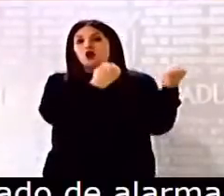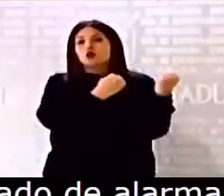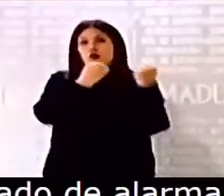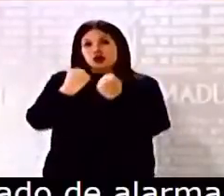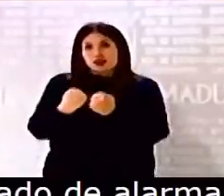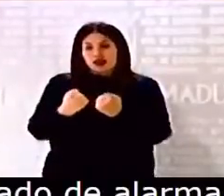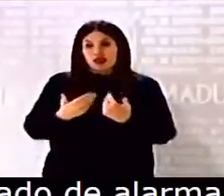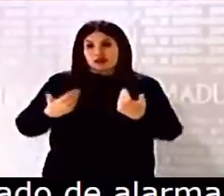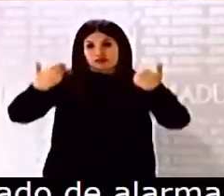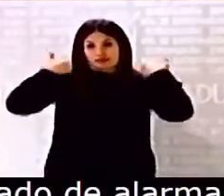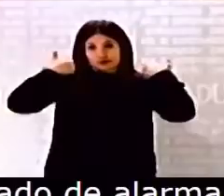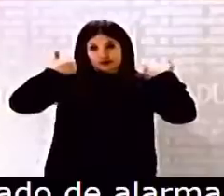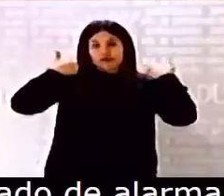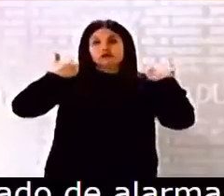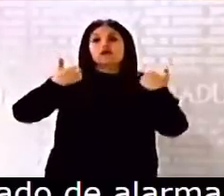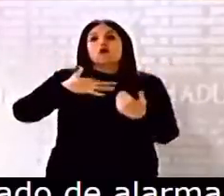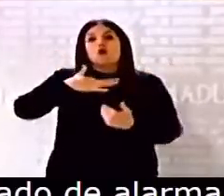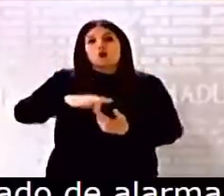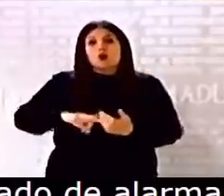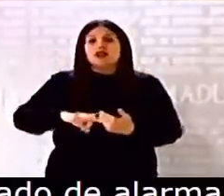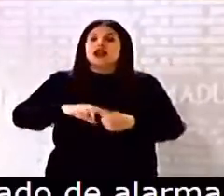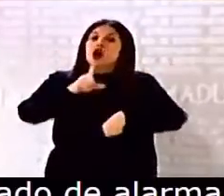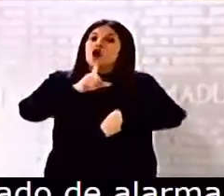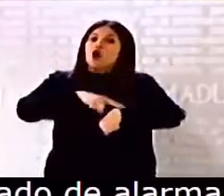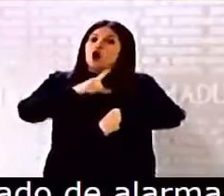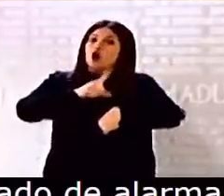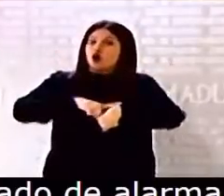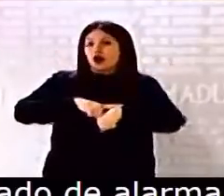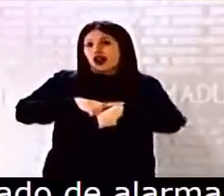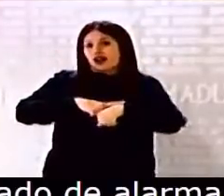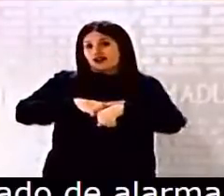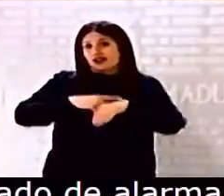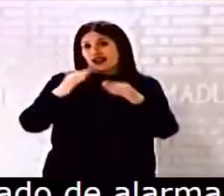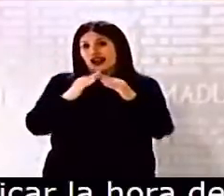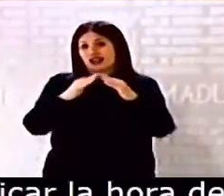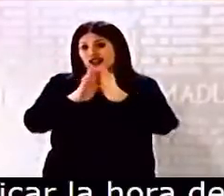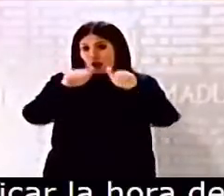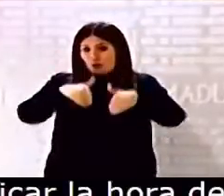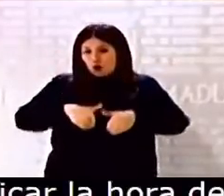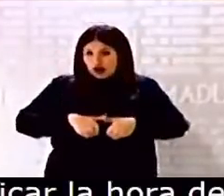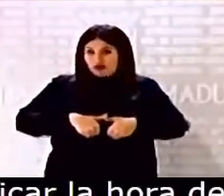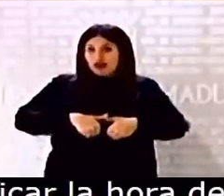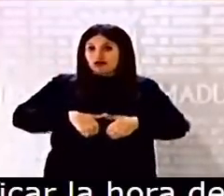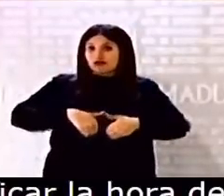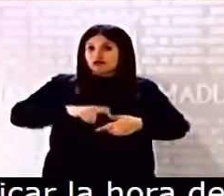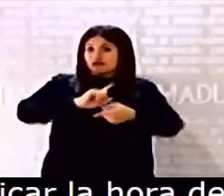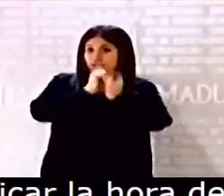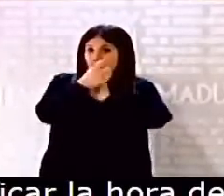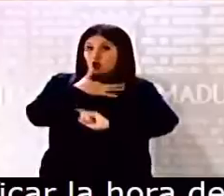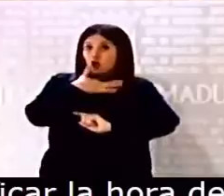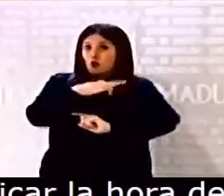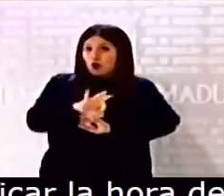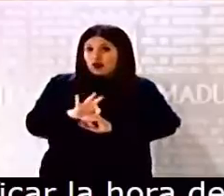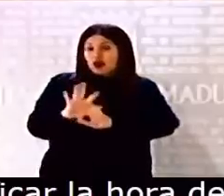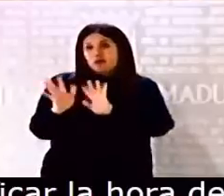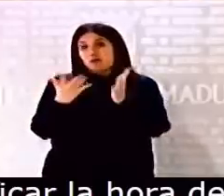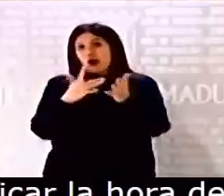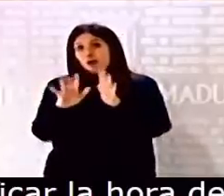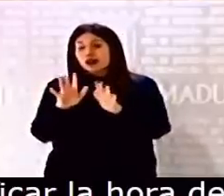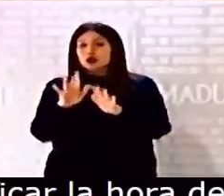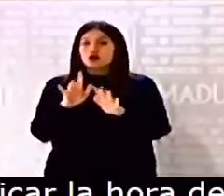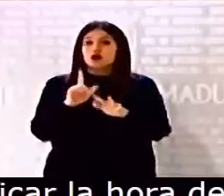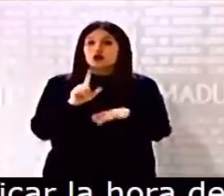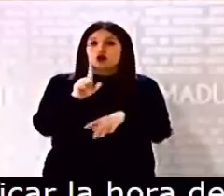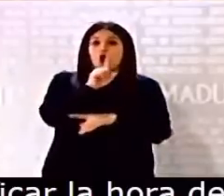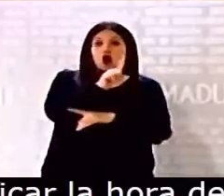puede modificar la hora de cierre de toque de queda una hora antes o una hora después